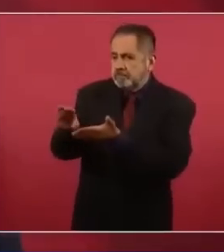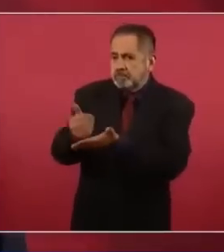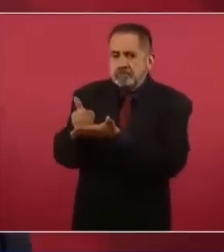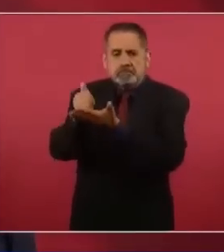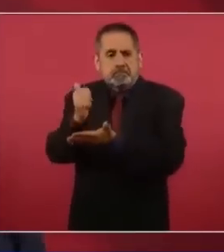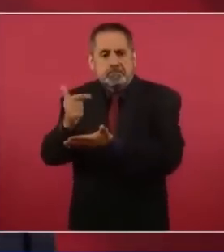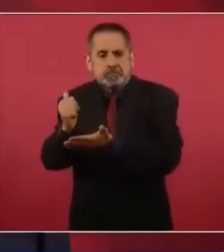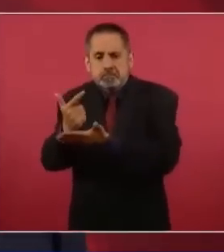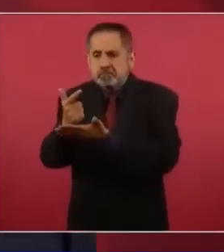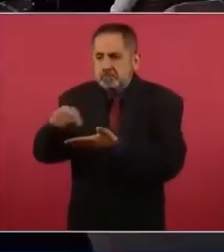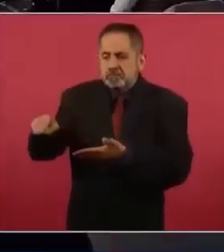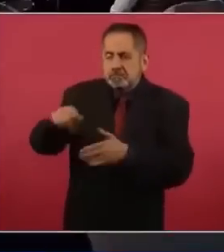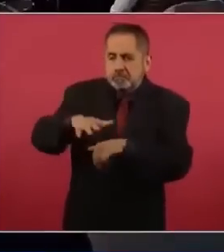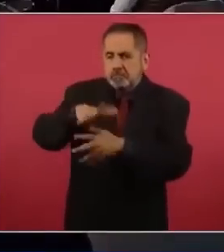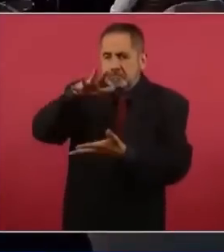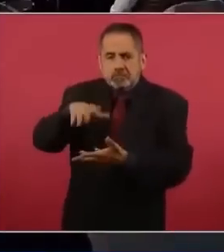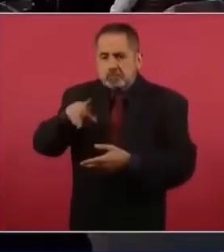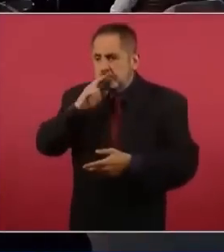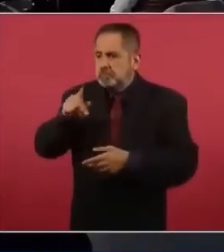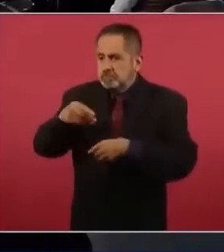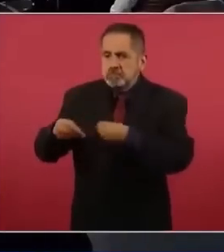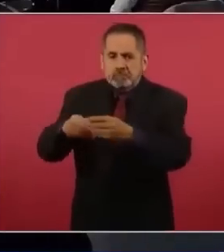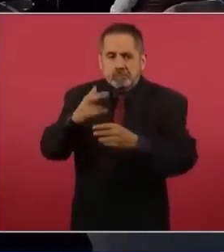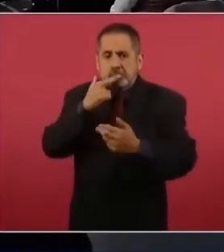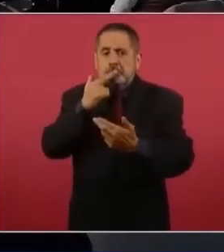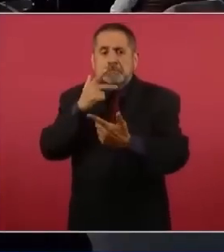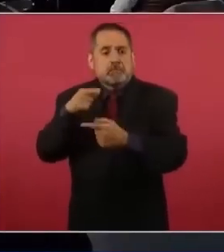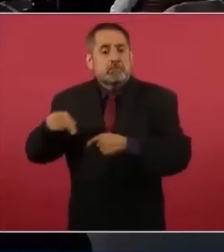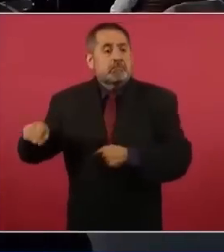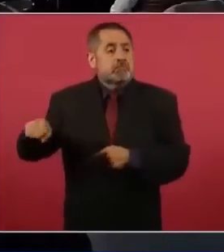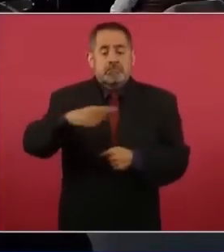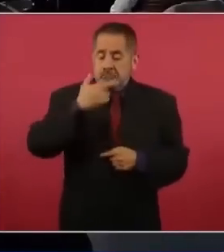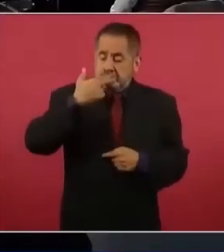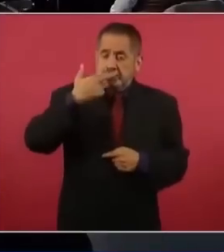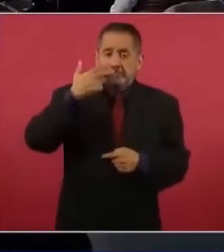situación de la mayoría de los mexicanos.